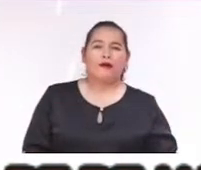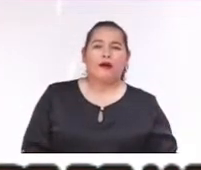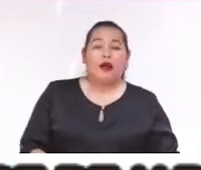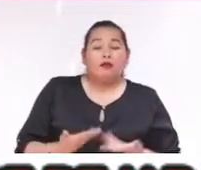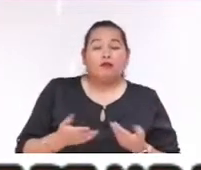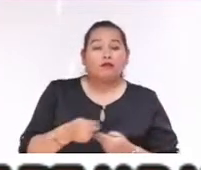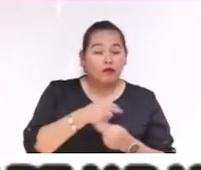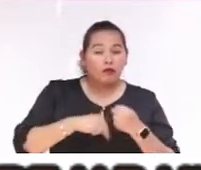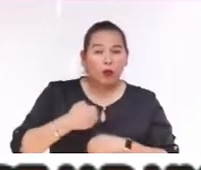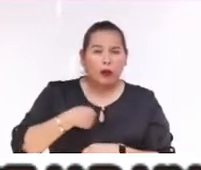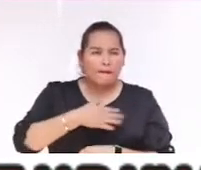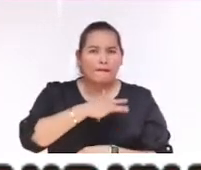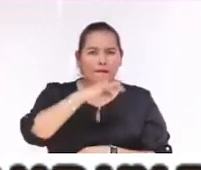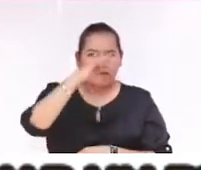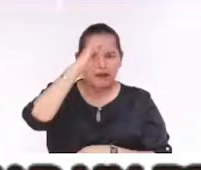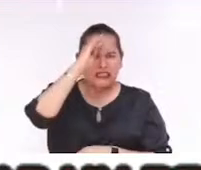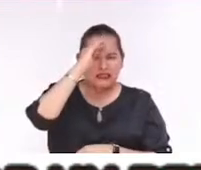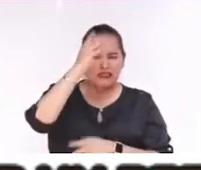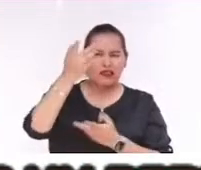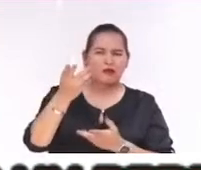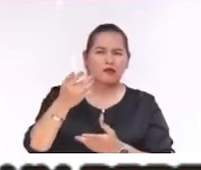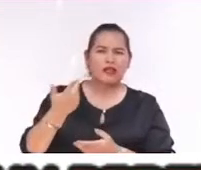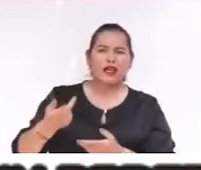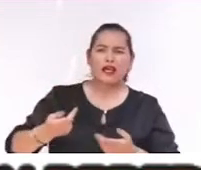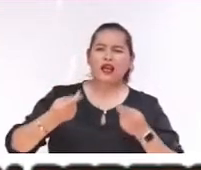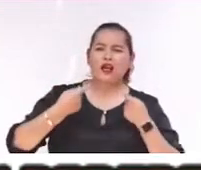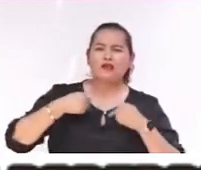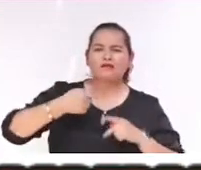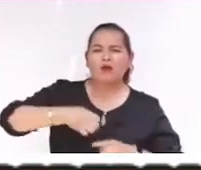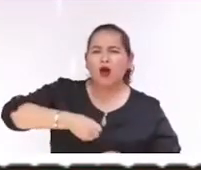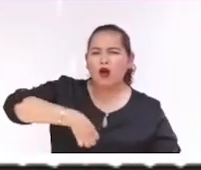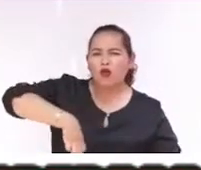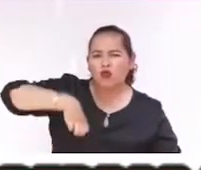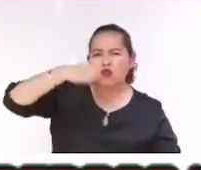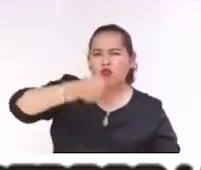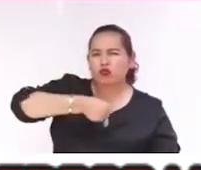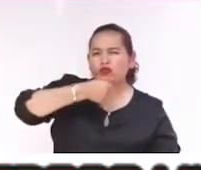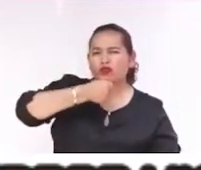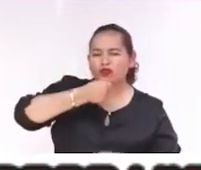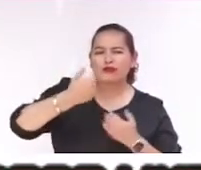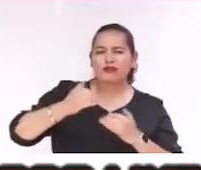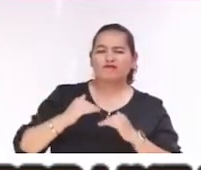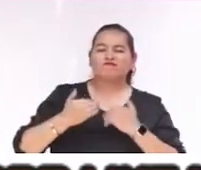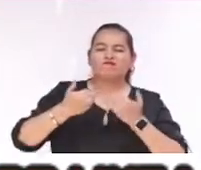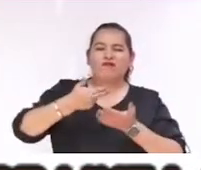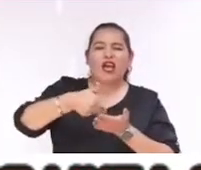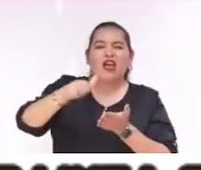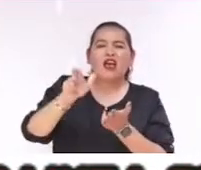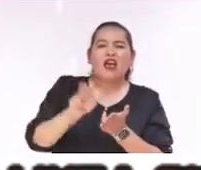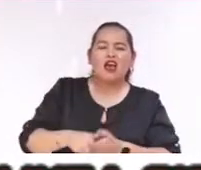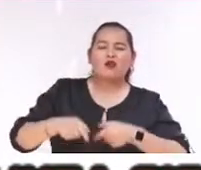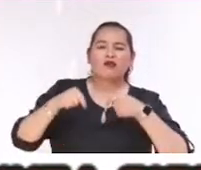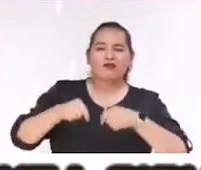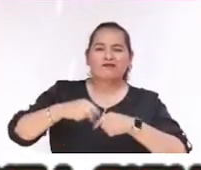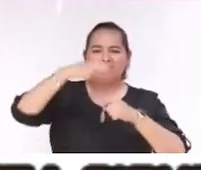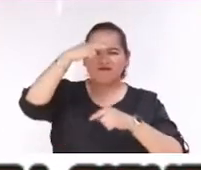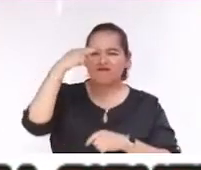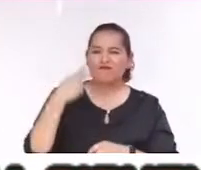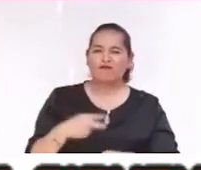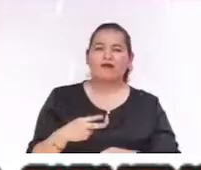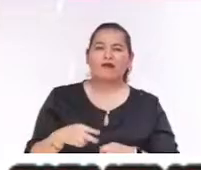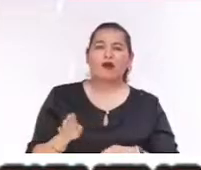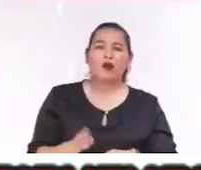adultos mayores son héroes de la patria, porque sacaron adelante a sus familias, a sus pueblos, a